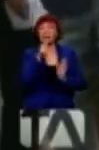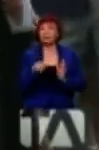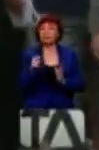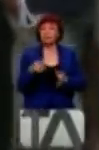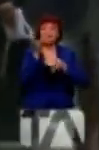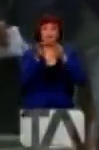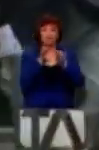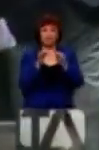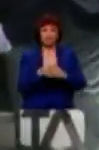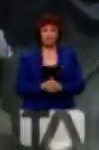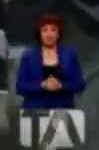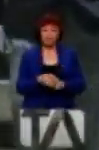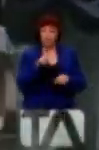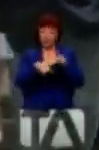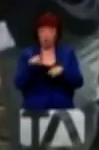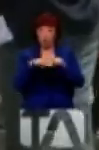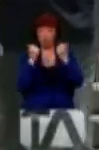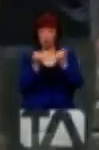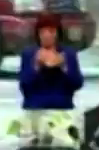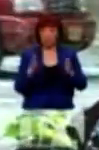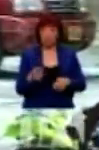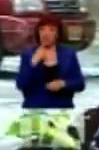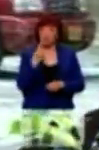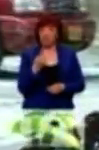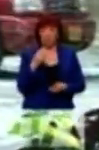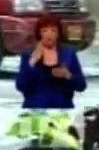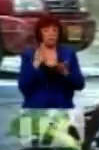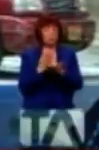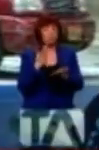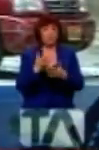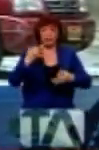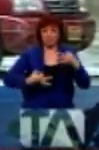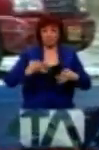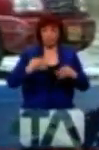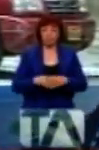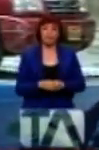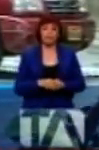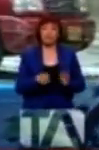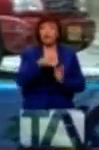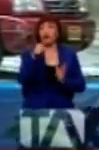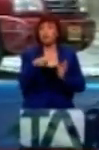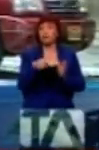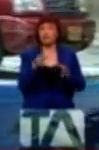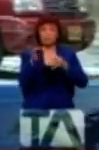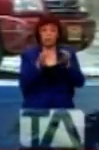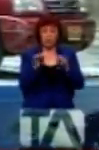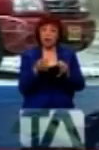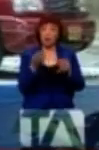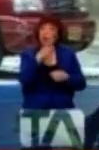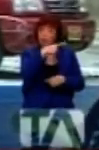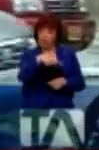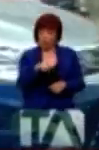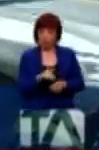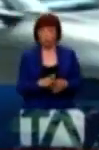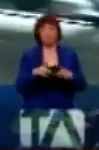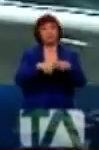los asambleístas de país para archivar el juicio político. Y el abogado adelantó que ahora serán ellos quienes presentarán acciones en contra